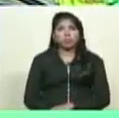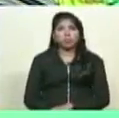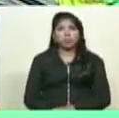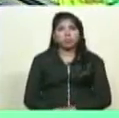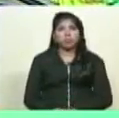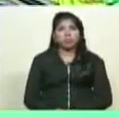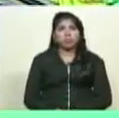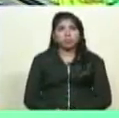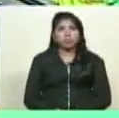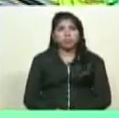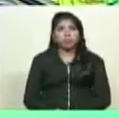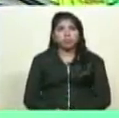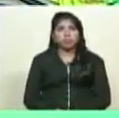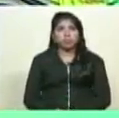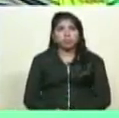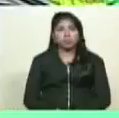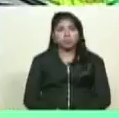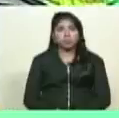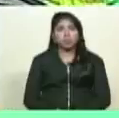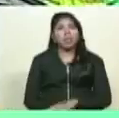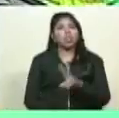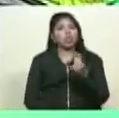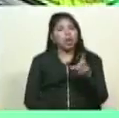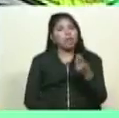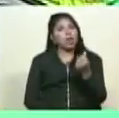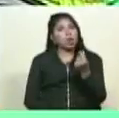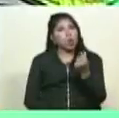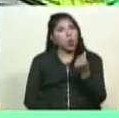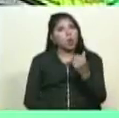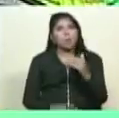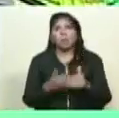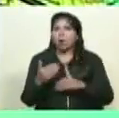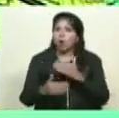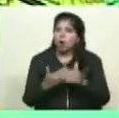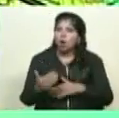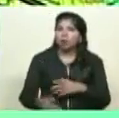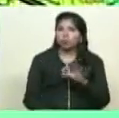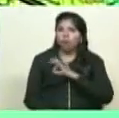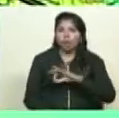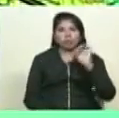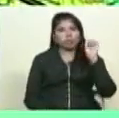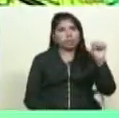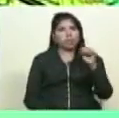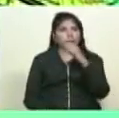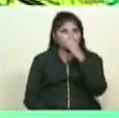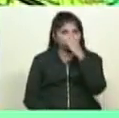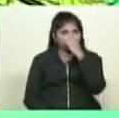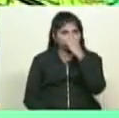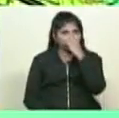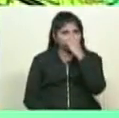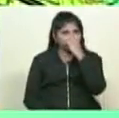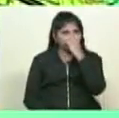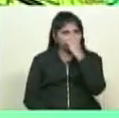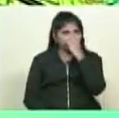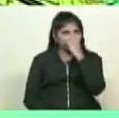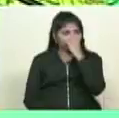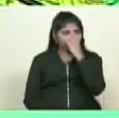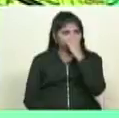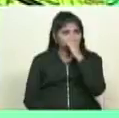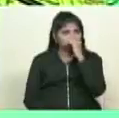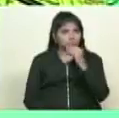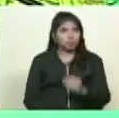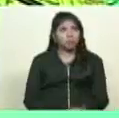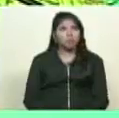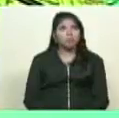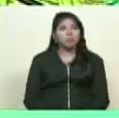la columna vertebral de la nueva economía socialista productiva que integra